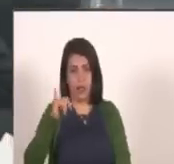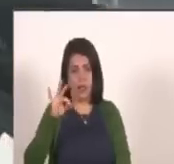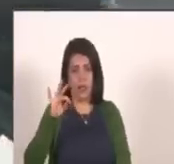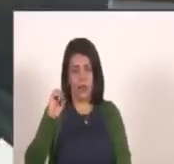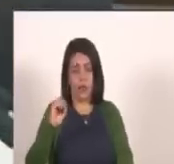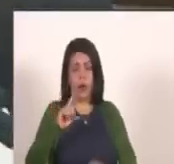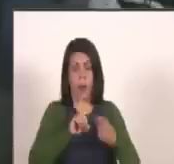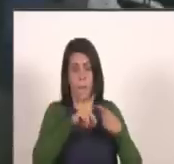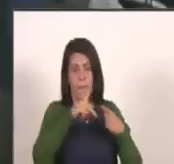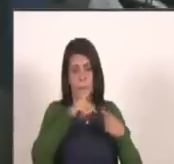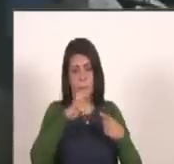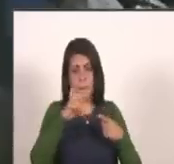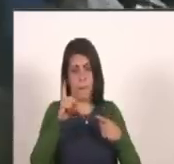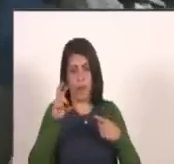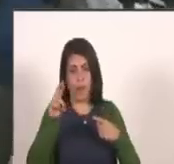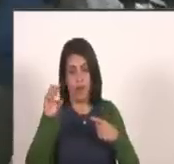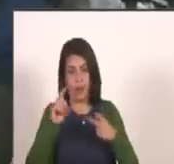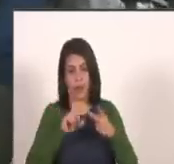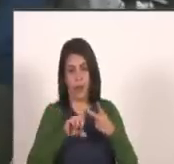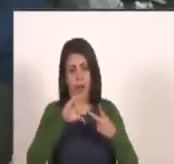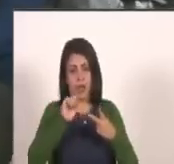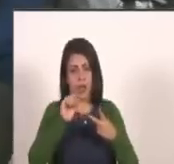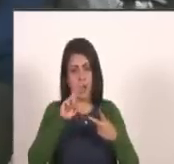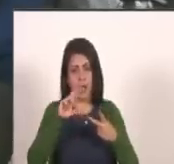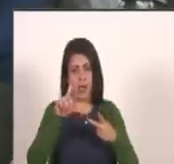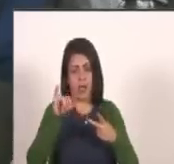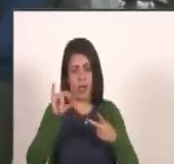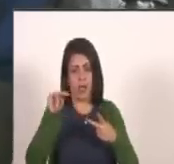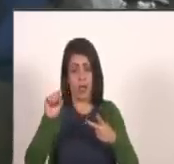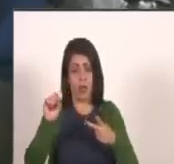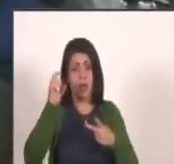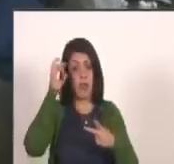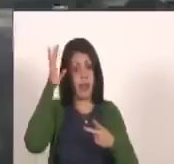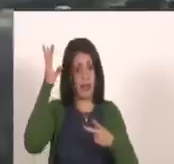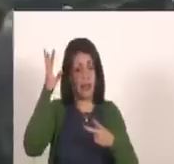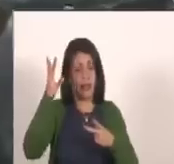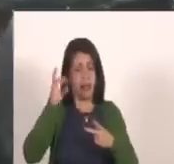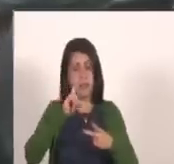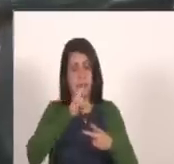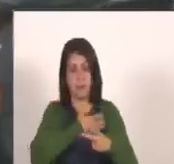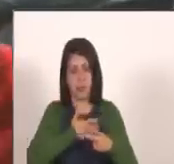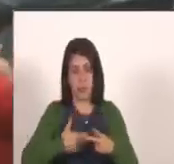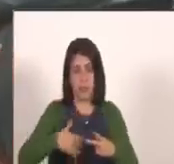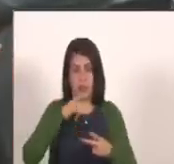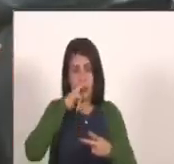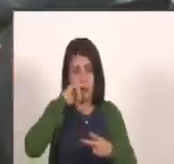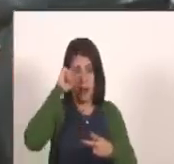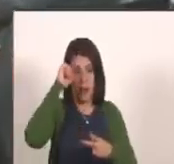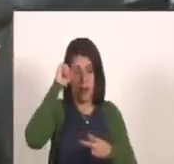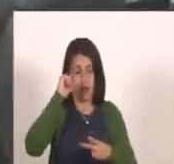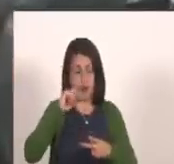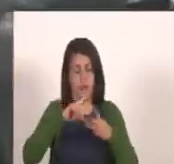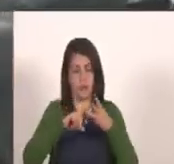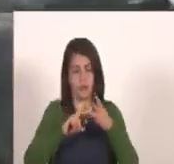Pedro Lander, Carolina Sestari, y para quien peregrinó esta idea, el presidente Nicolás Maduro Moro.